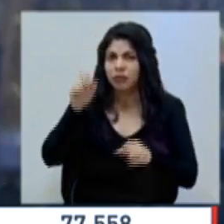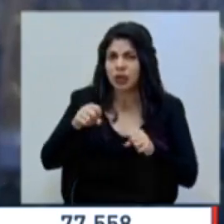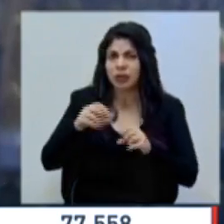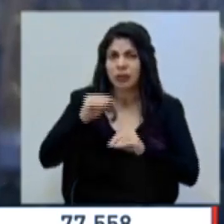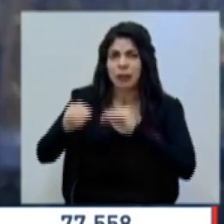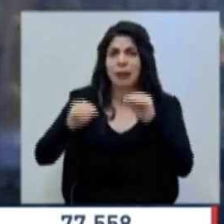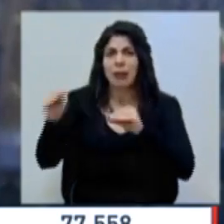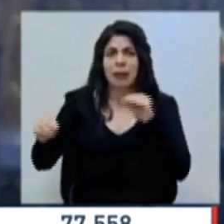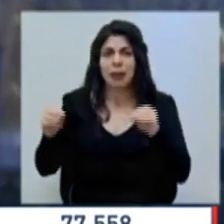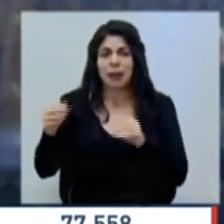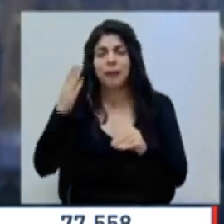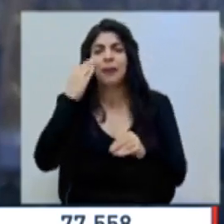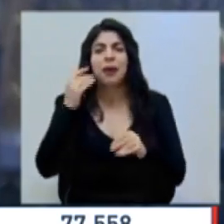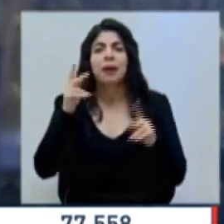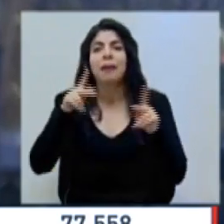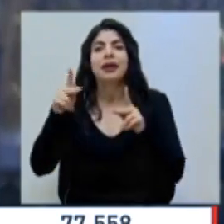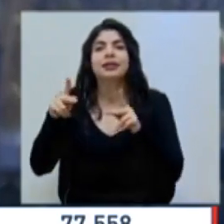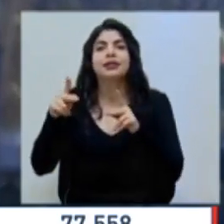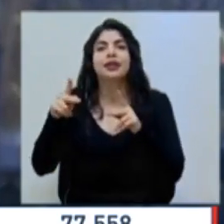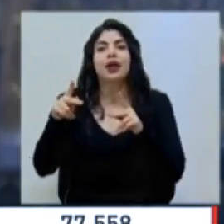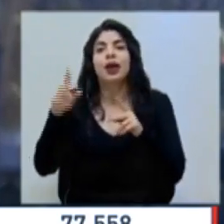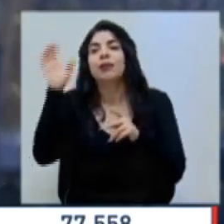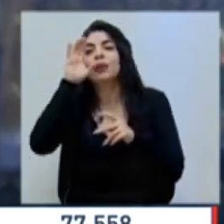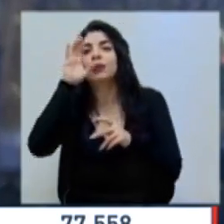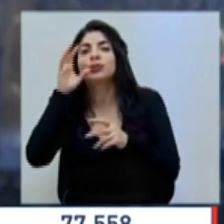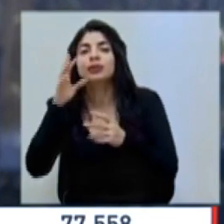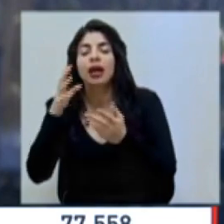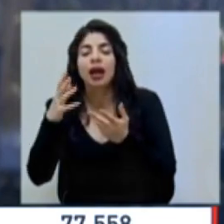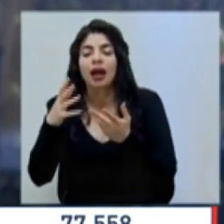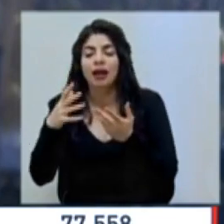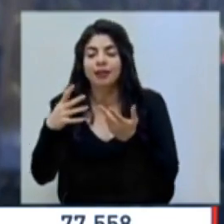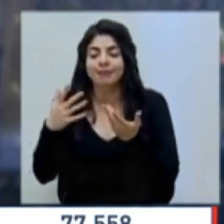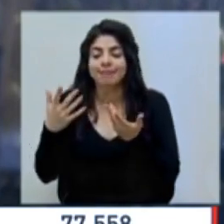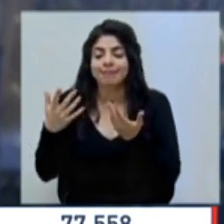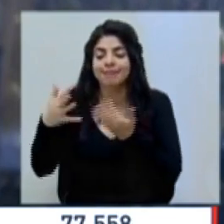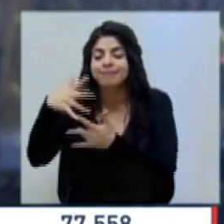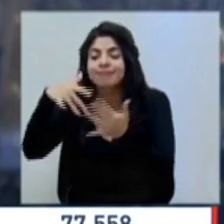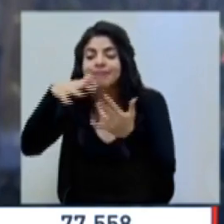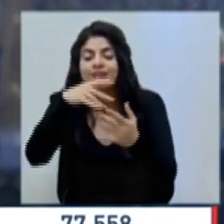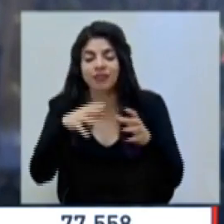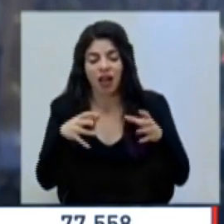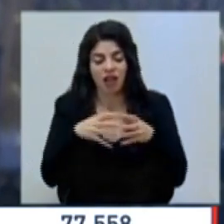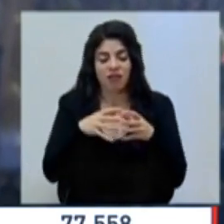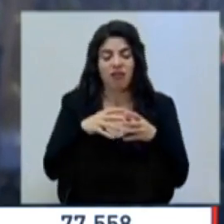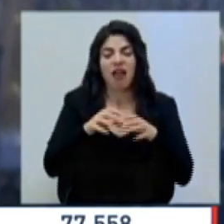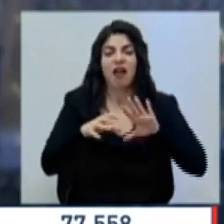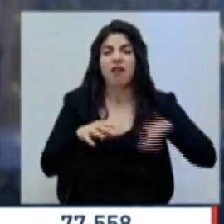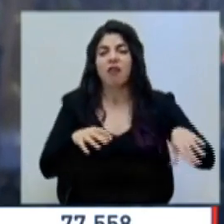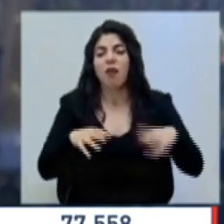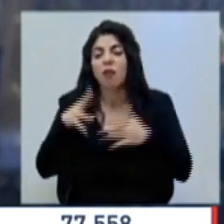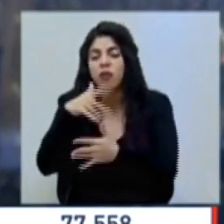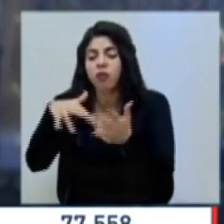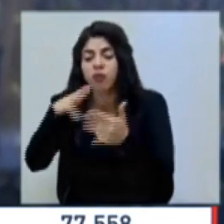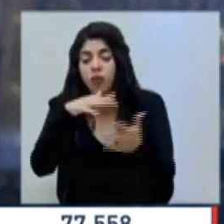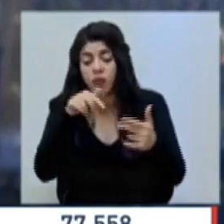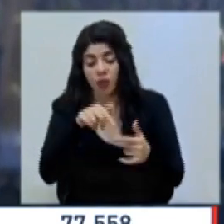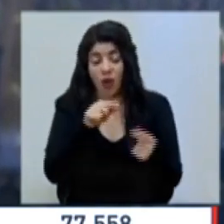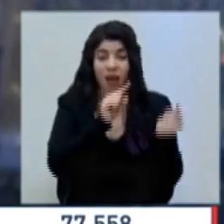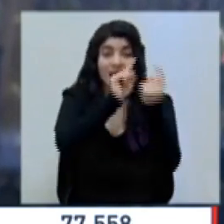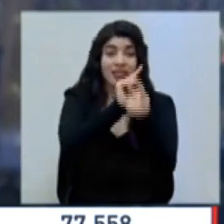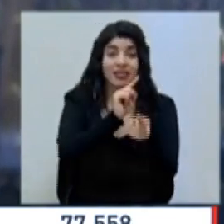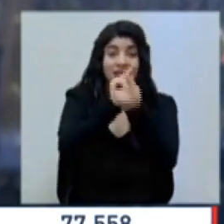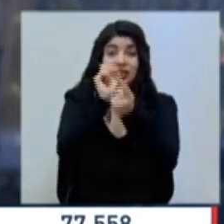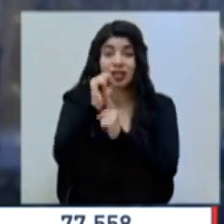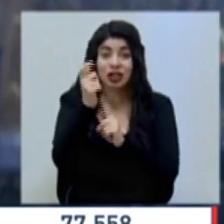presentar por la inercia con la que se podría romper burbujas, y a partir de encuentros